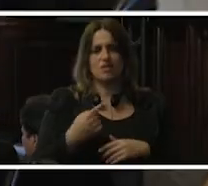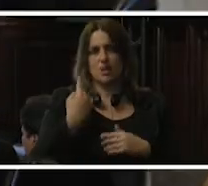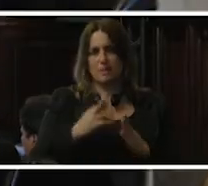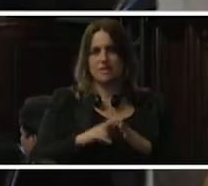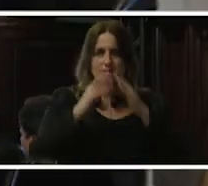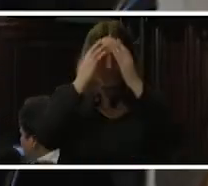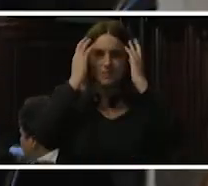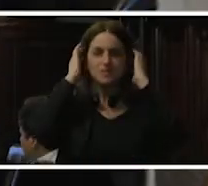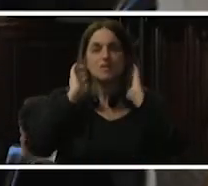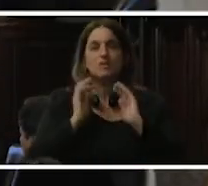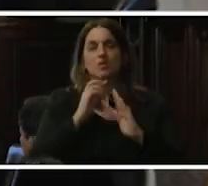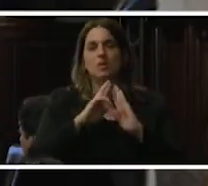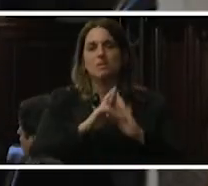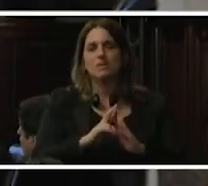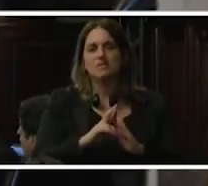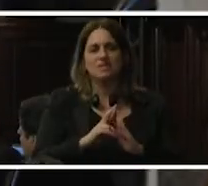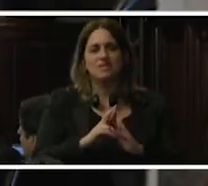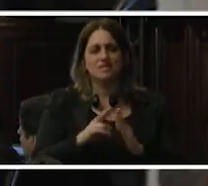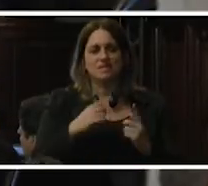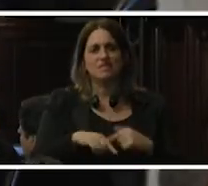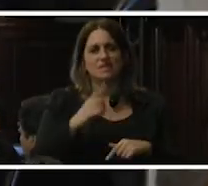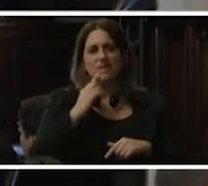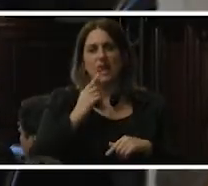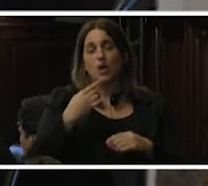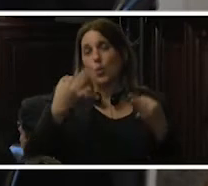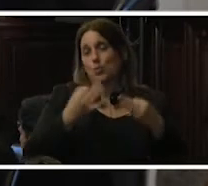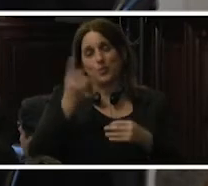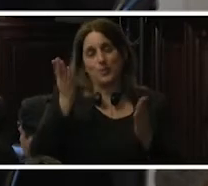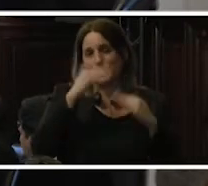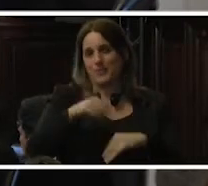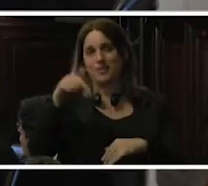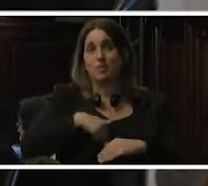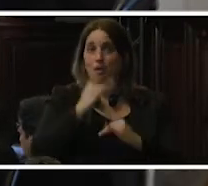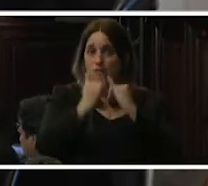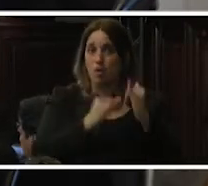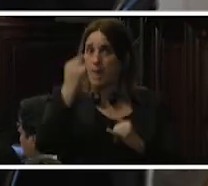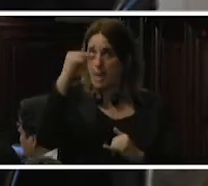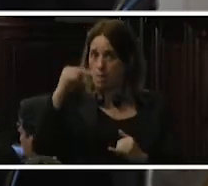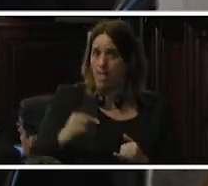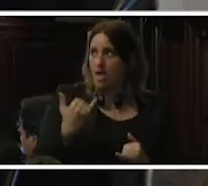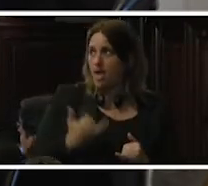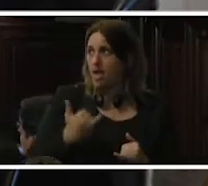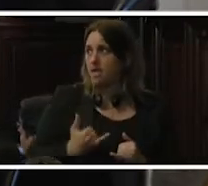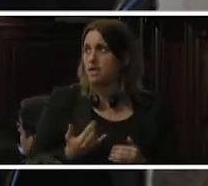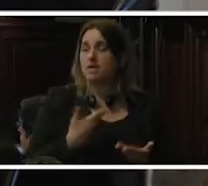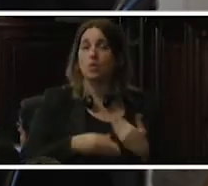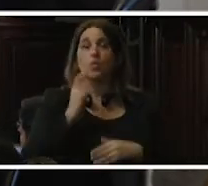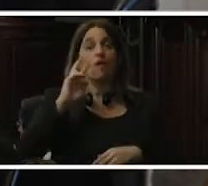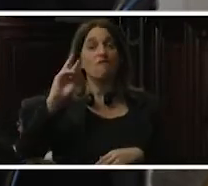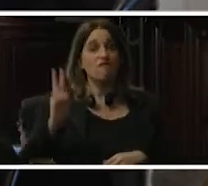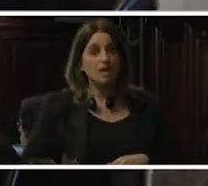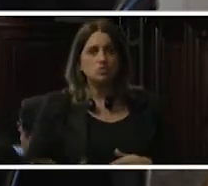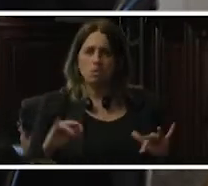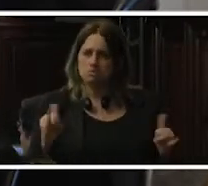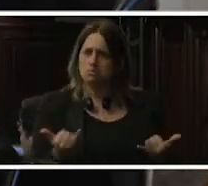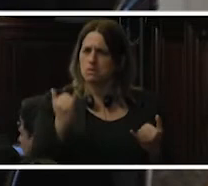Los representantes de Venezuela no pudieron venir, pero nos mandaron su informe y recomendaciones. En Venezuela se ha